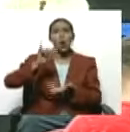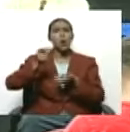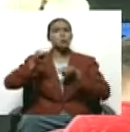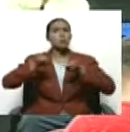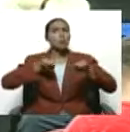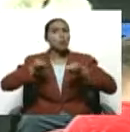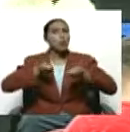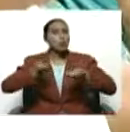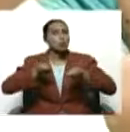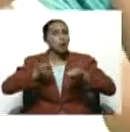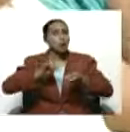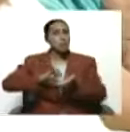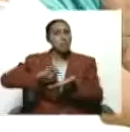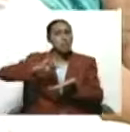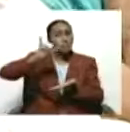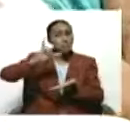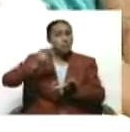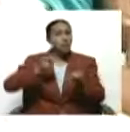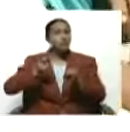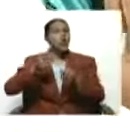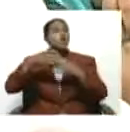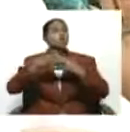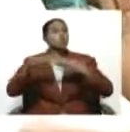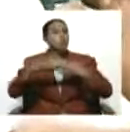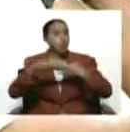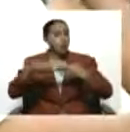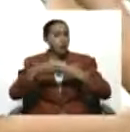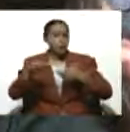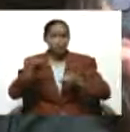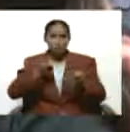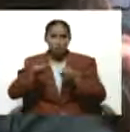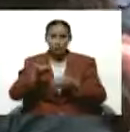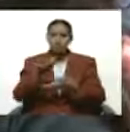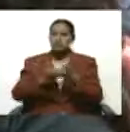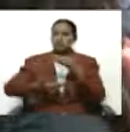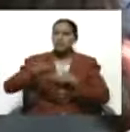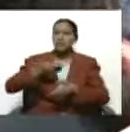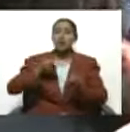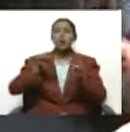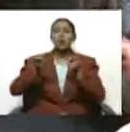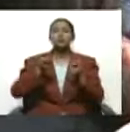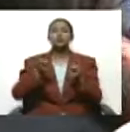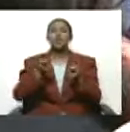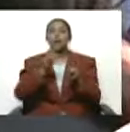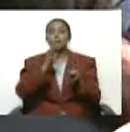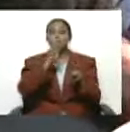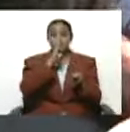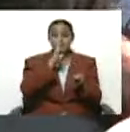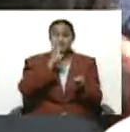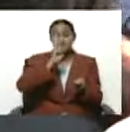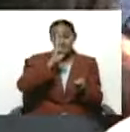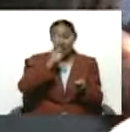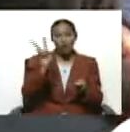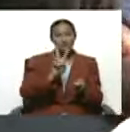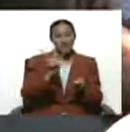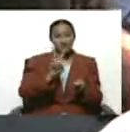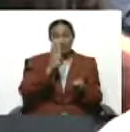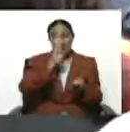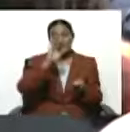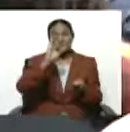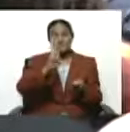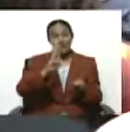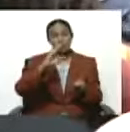controlada. El sistema cambiario casi que anclado. Luego de los ataques a la